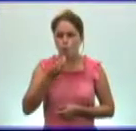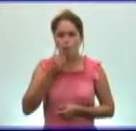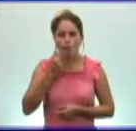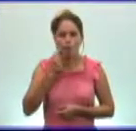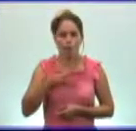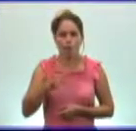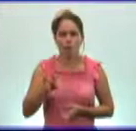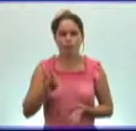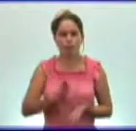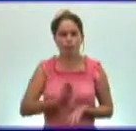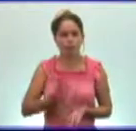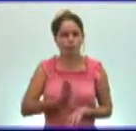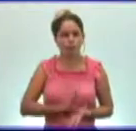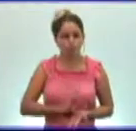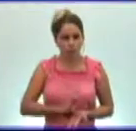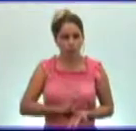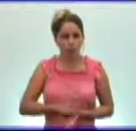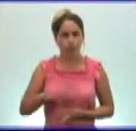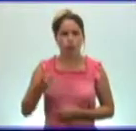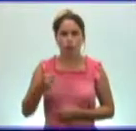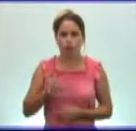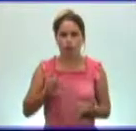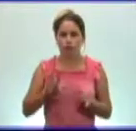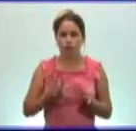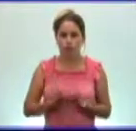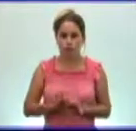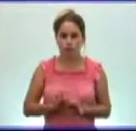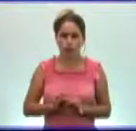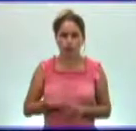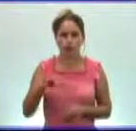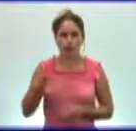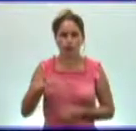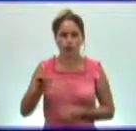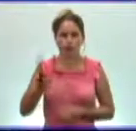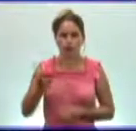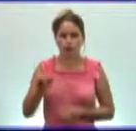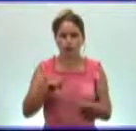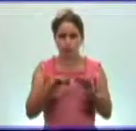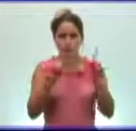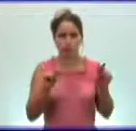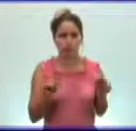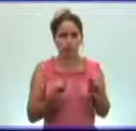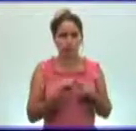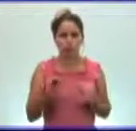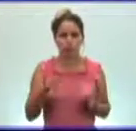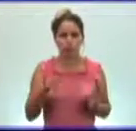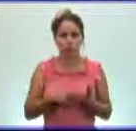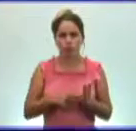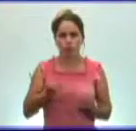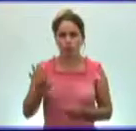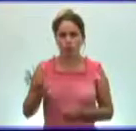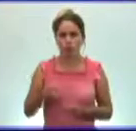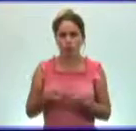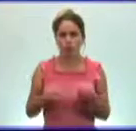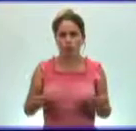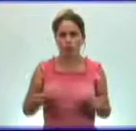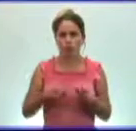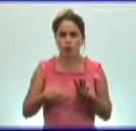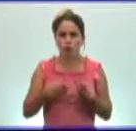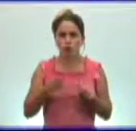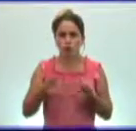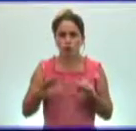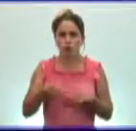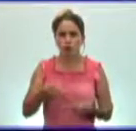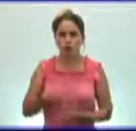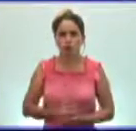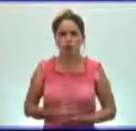grado, en el cuadro 1.5, en la página 6. Estas sustancias, las sales y los óxidos metálicos, cuando